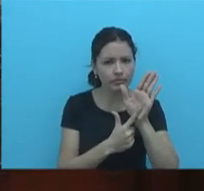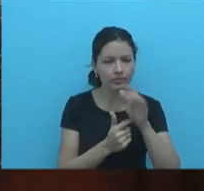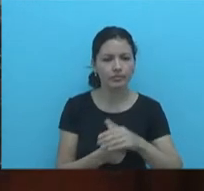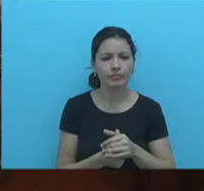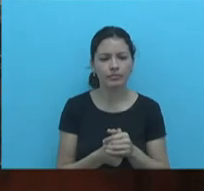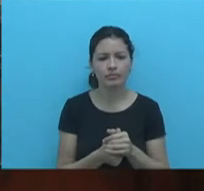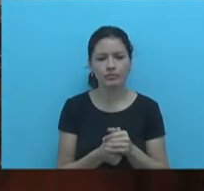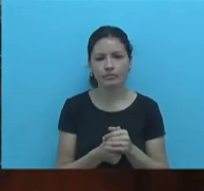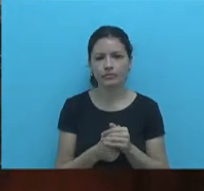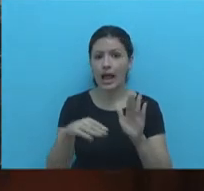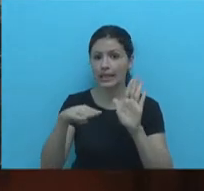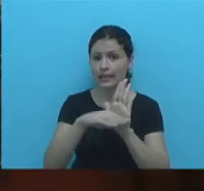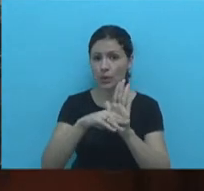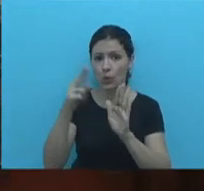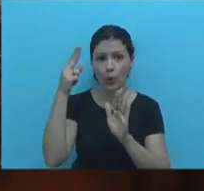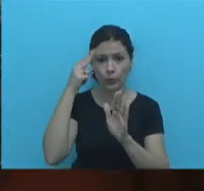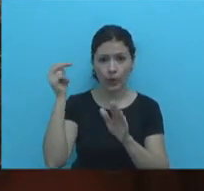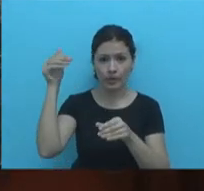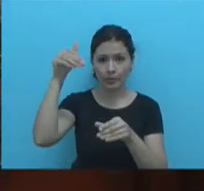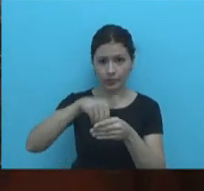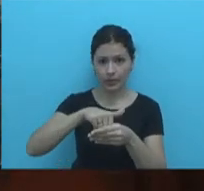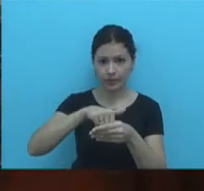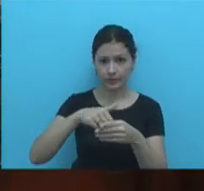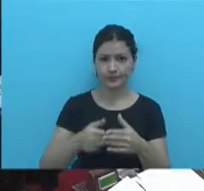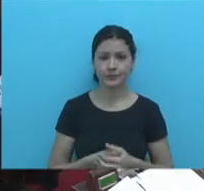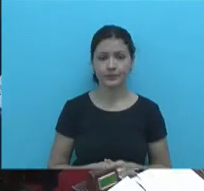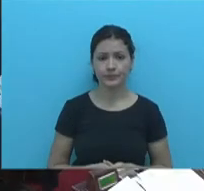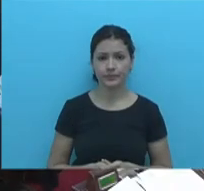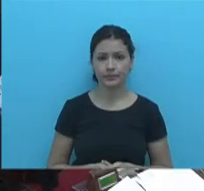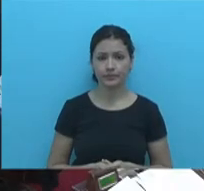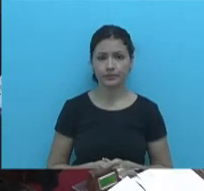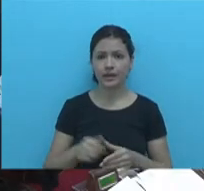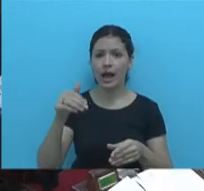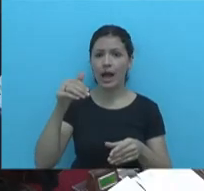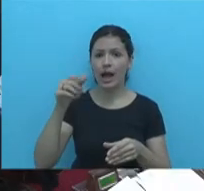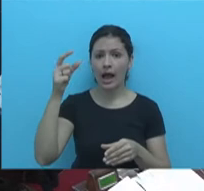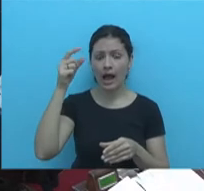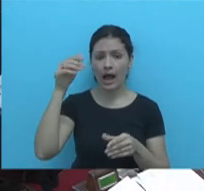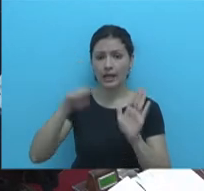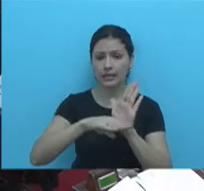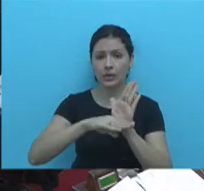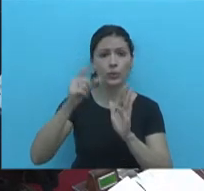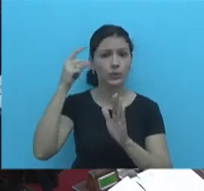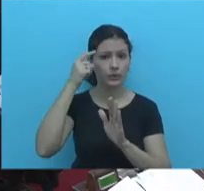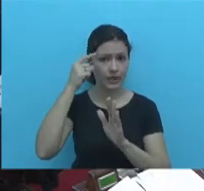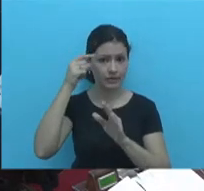El artículo 9, pongo en consideración. Artículo 10.